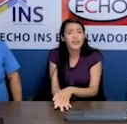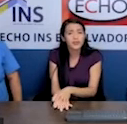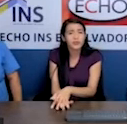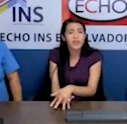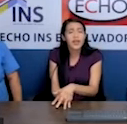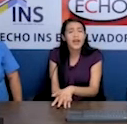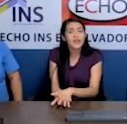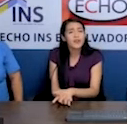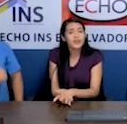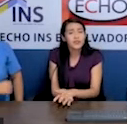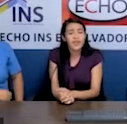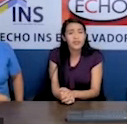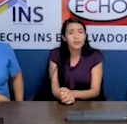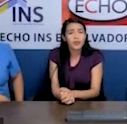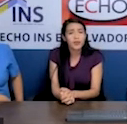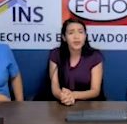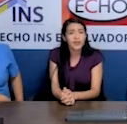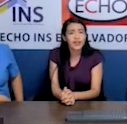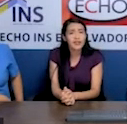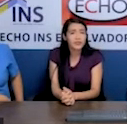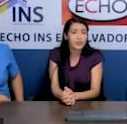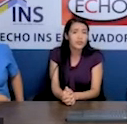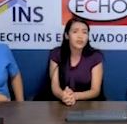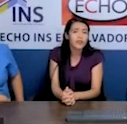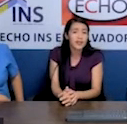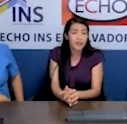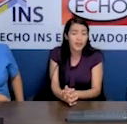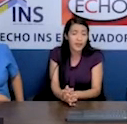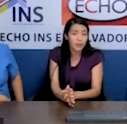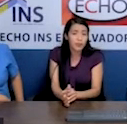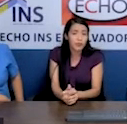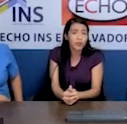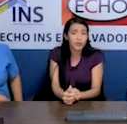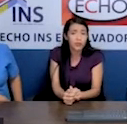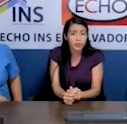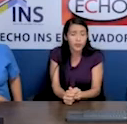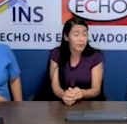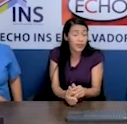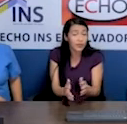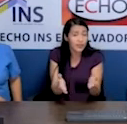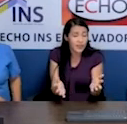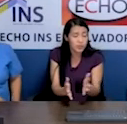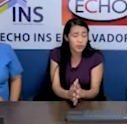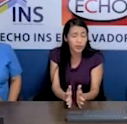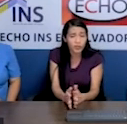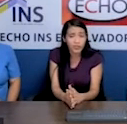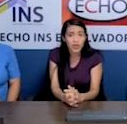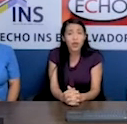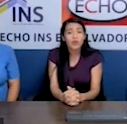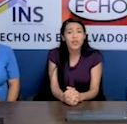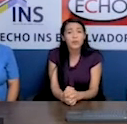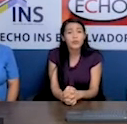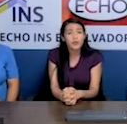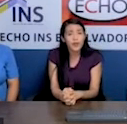otros contextos. Aquellos niveles superiores de calcio de 12.2 o de